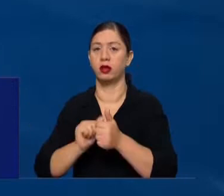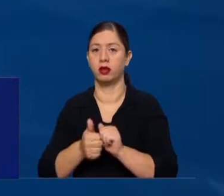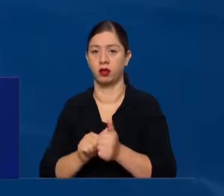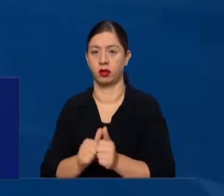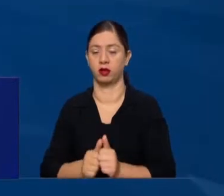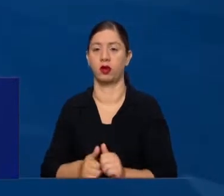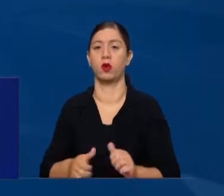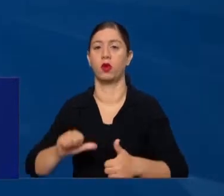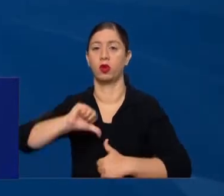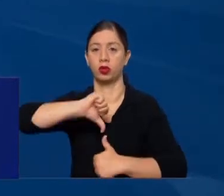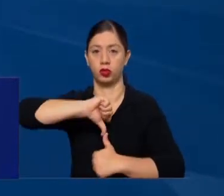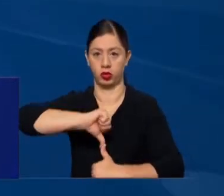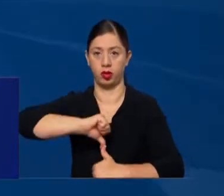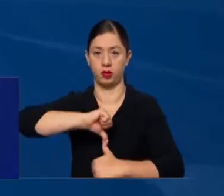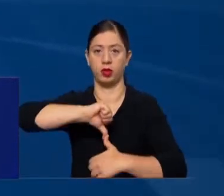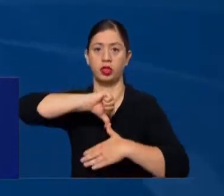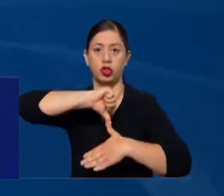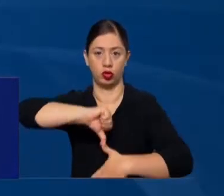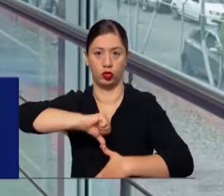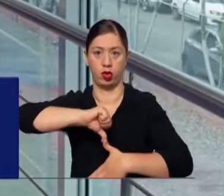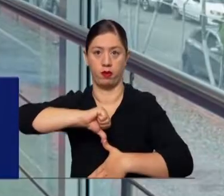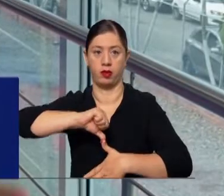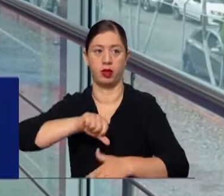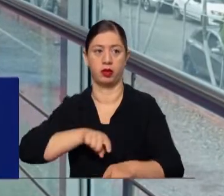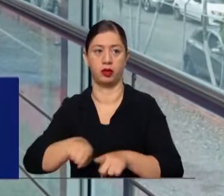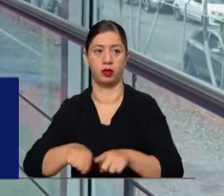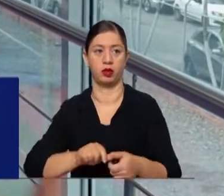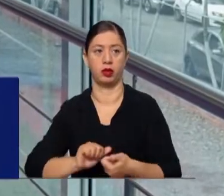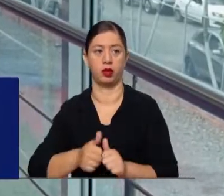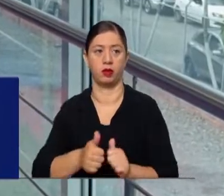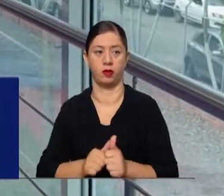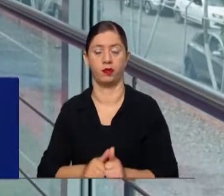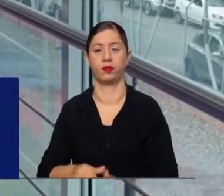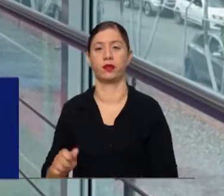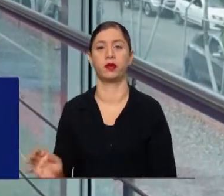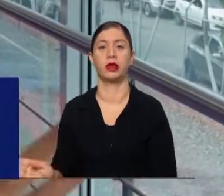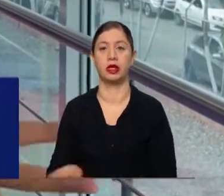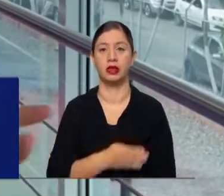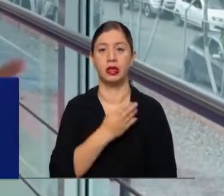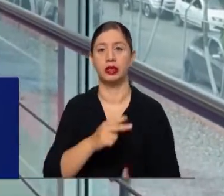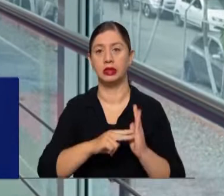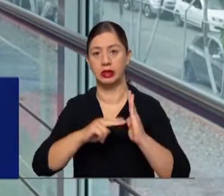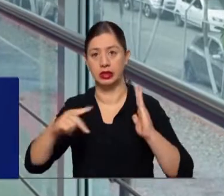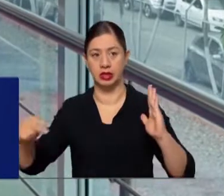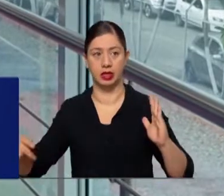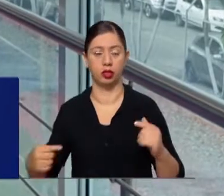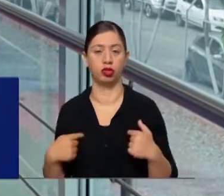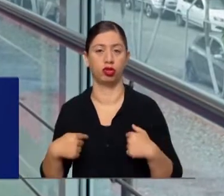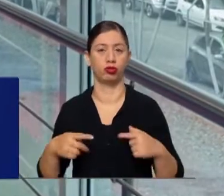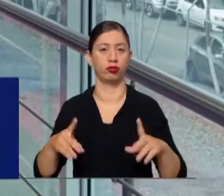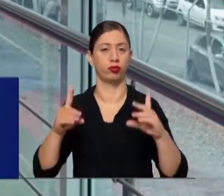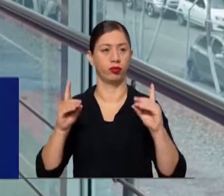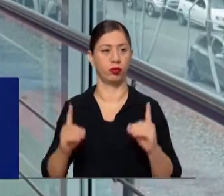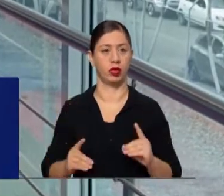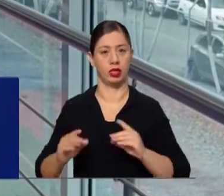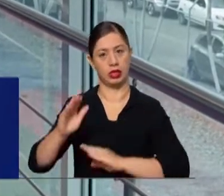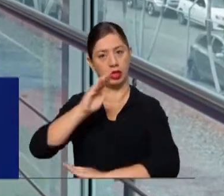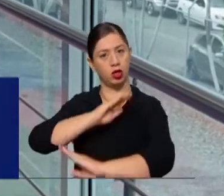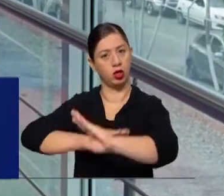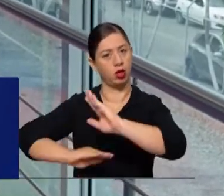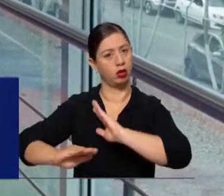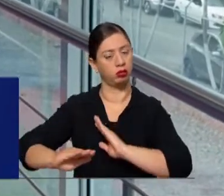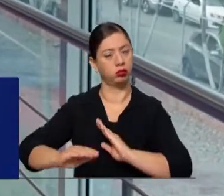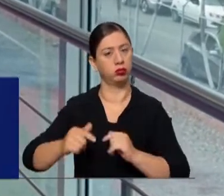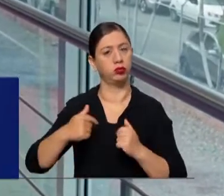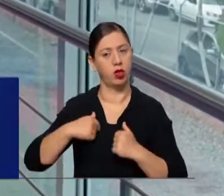Juegos Centroamericanos y Suramericanos. Desde el tenis, la natación, y decidí cuando entré al karate